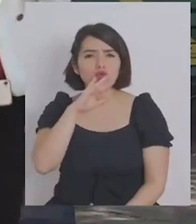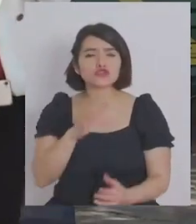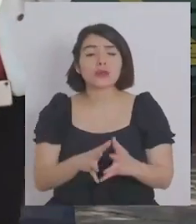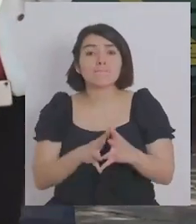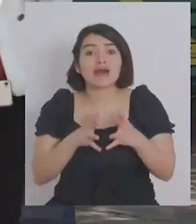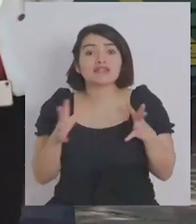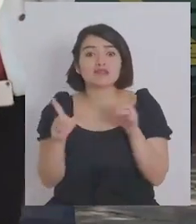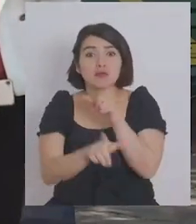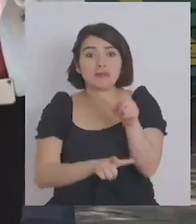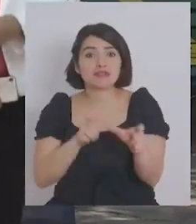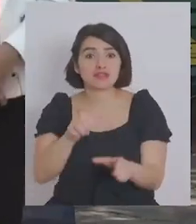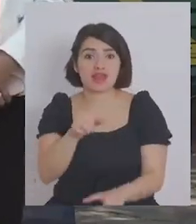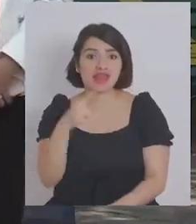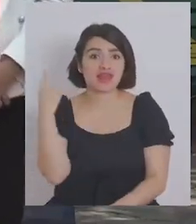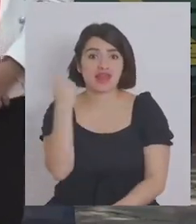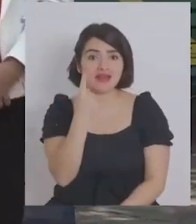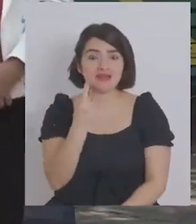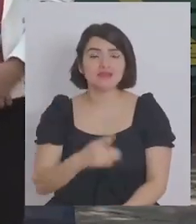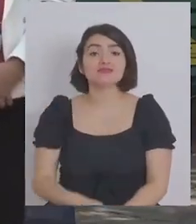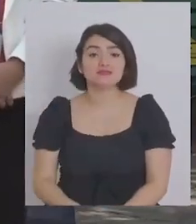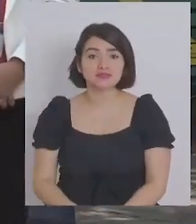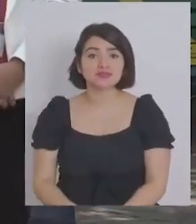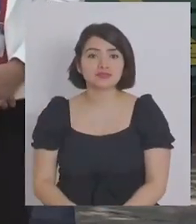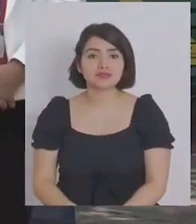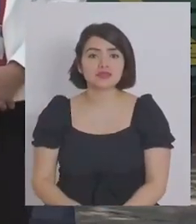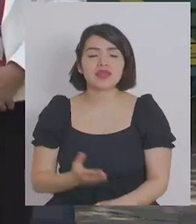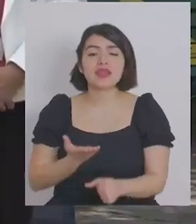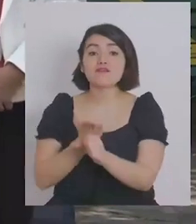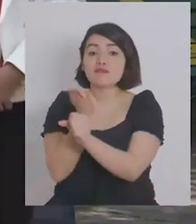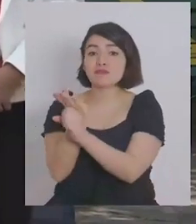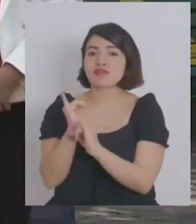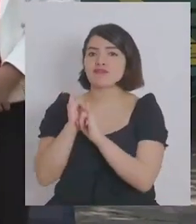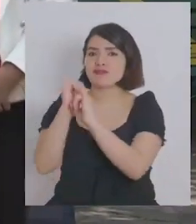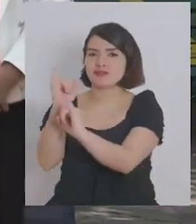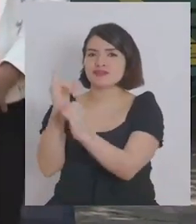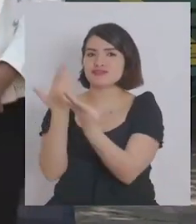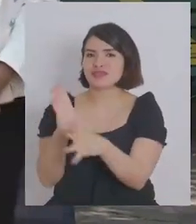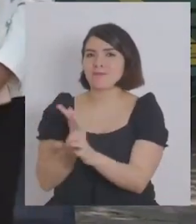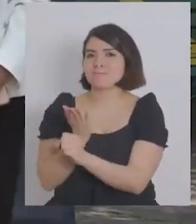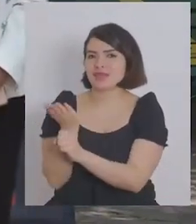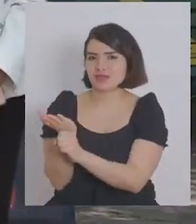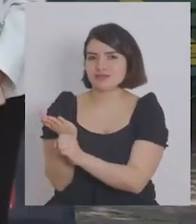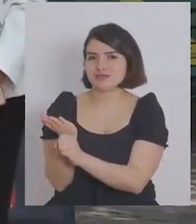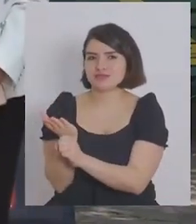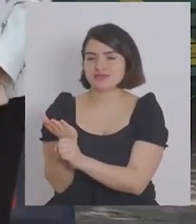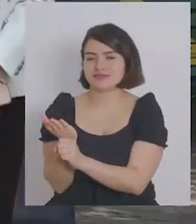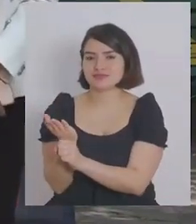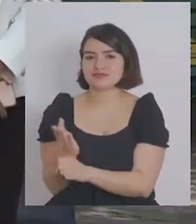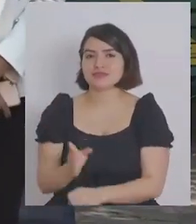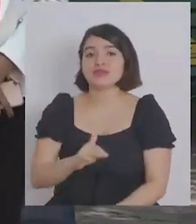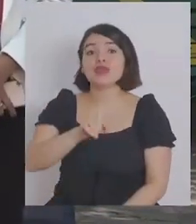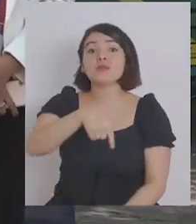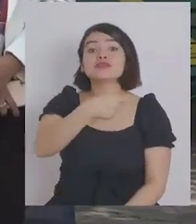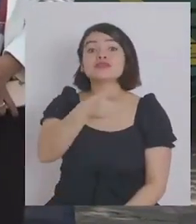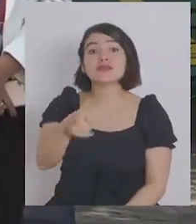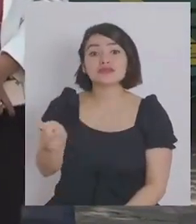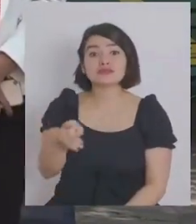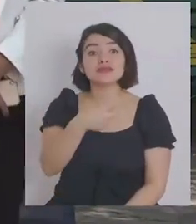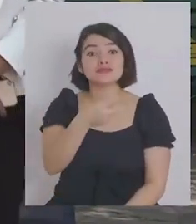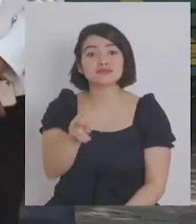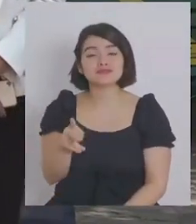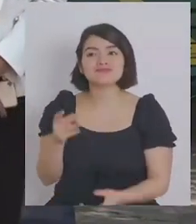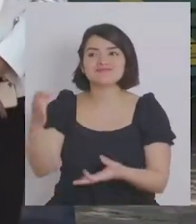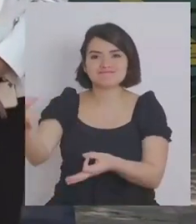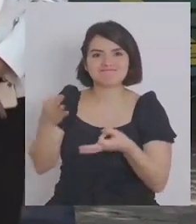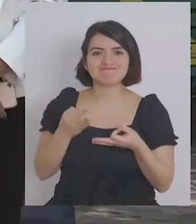y es por lo tanto que ese un dato que ya fue solicitado y que por lo tanto va a llegar en el transcurso de las semanas al igual que lo que